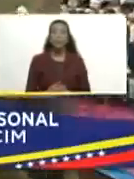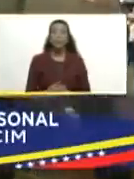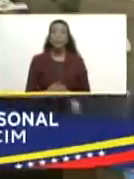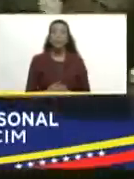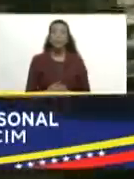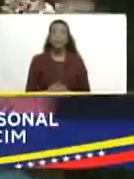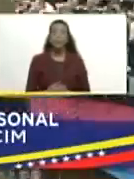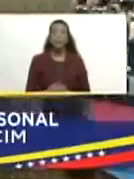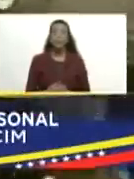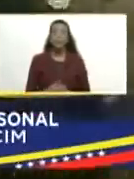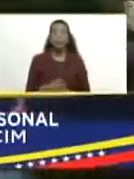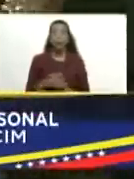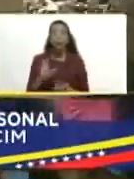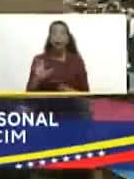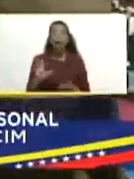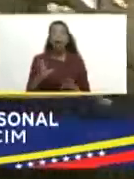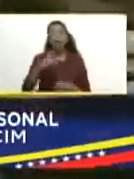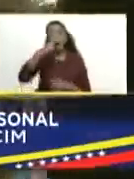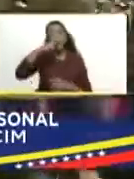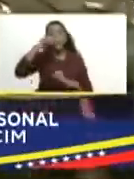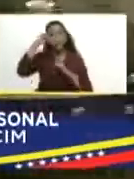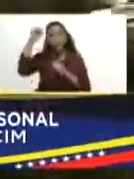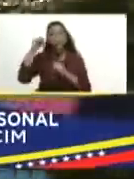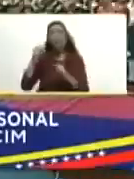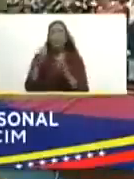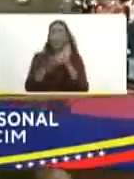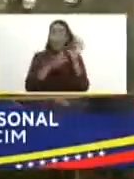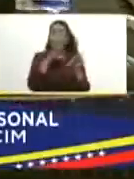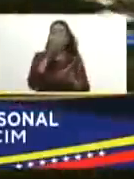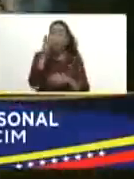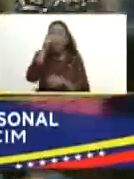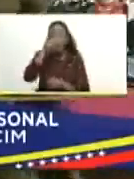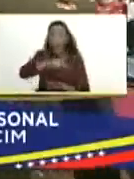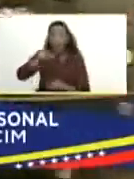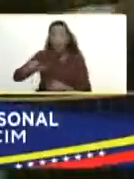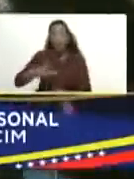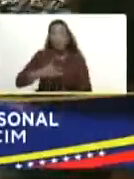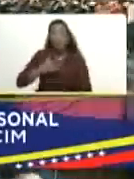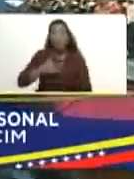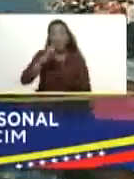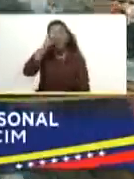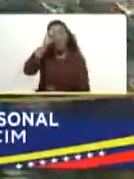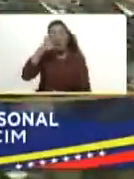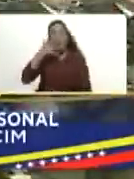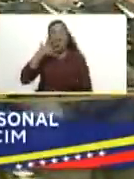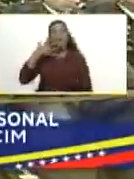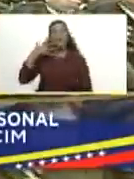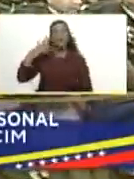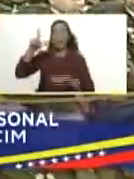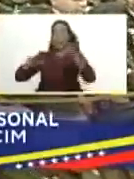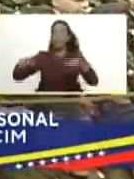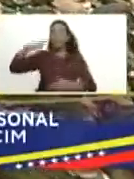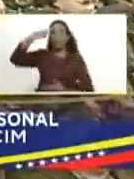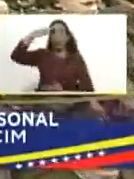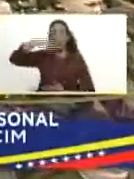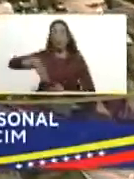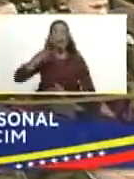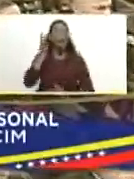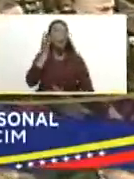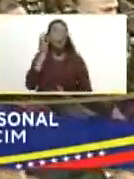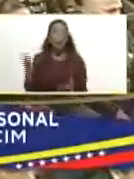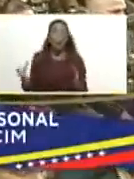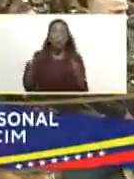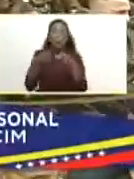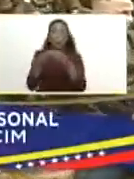El jefe de Estado lo ha destacado, además, que el pueblo venezolano siente un gran orgullo por estos hombres y mujeres que han